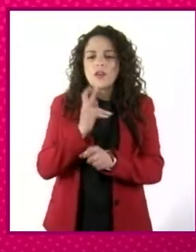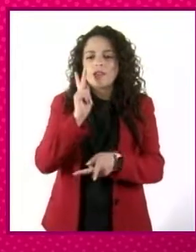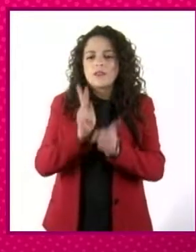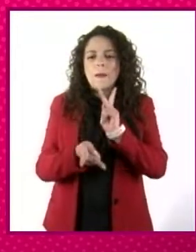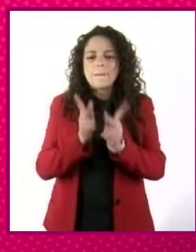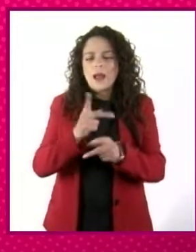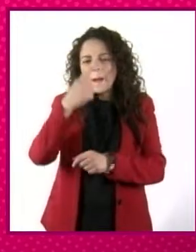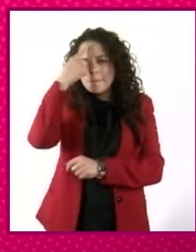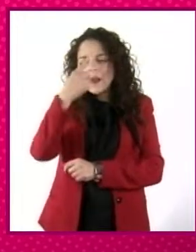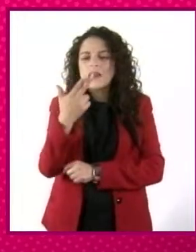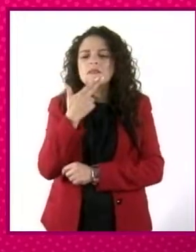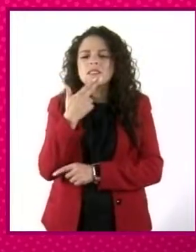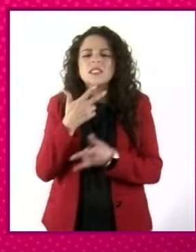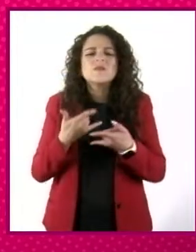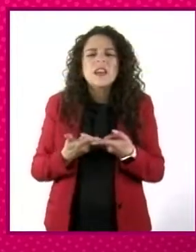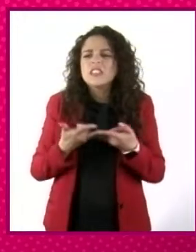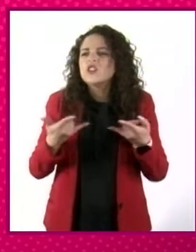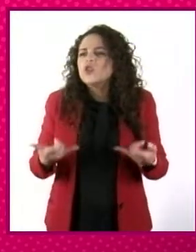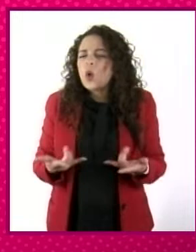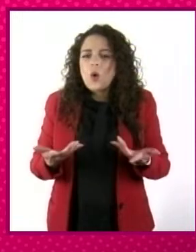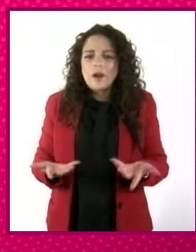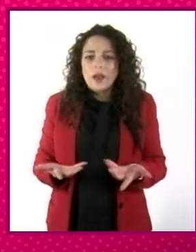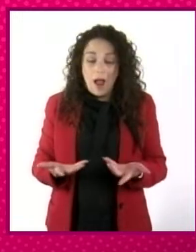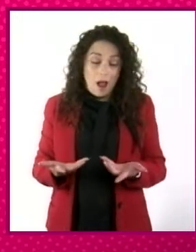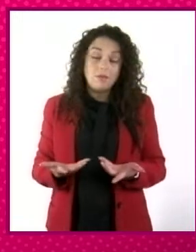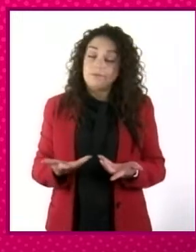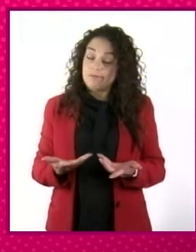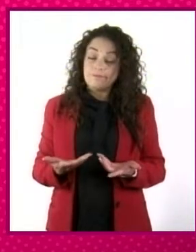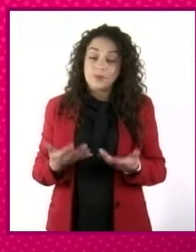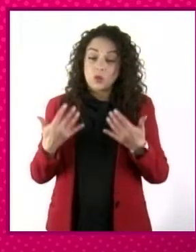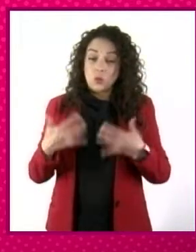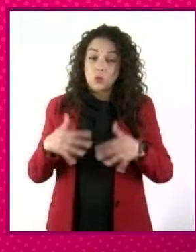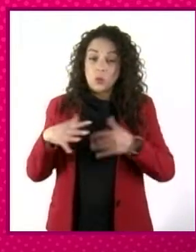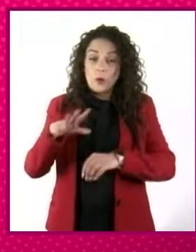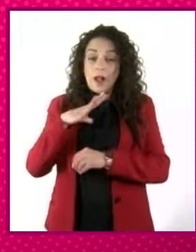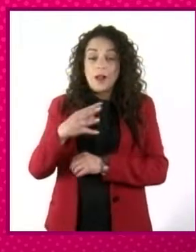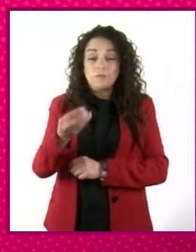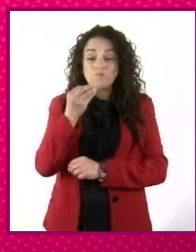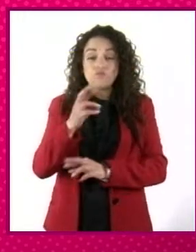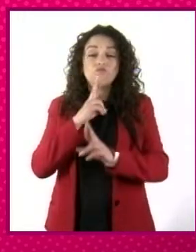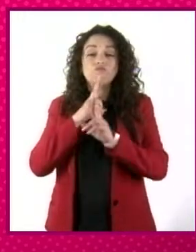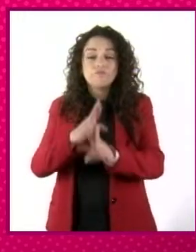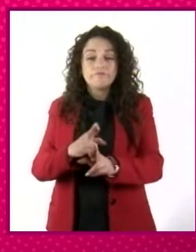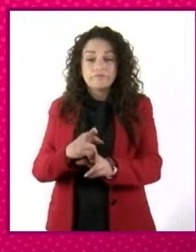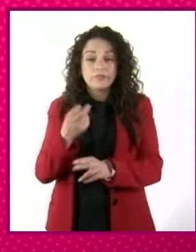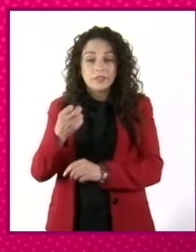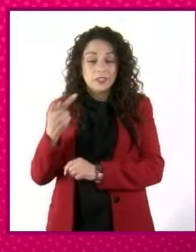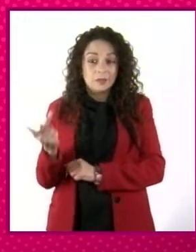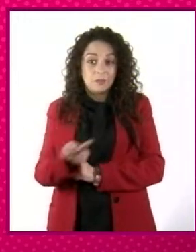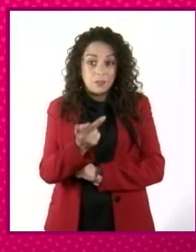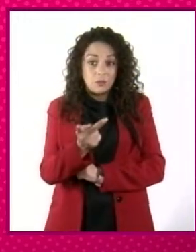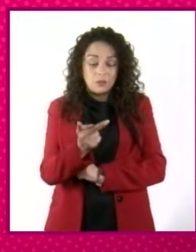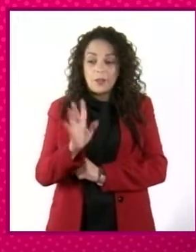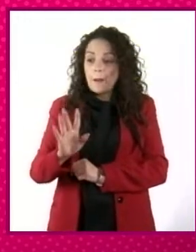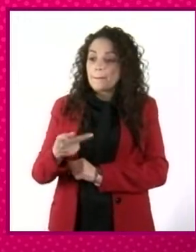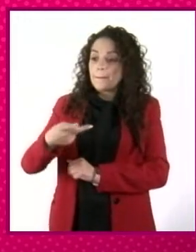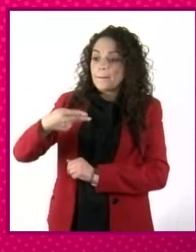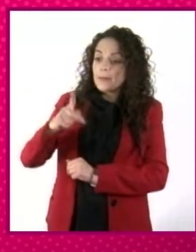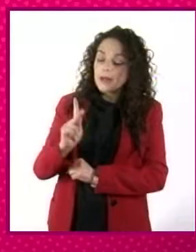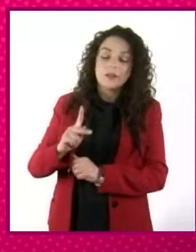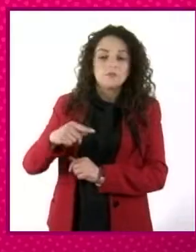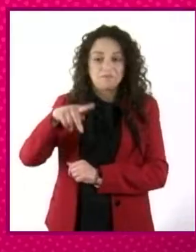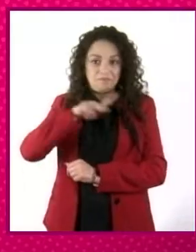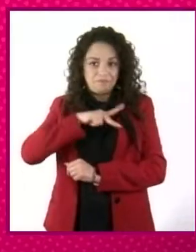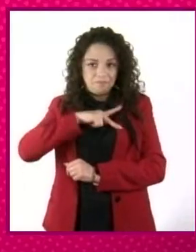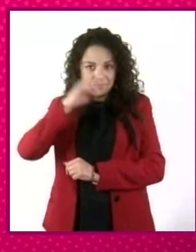la historia? Pues esta pregunta tiene muchas respuestas, pero yo considero que